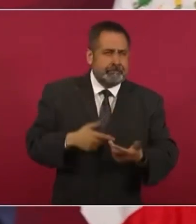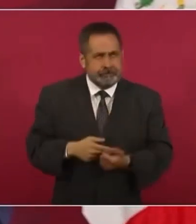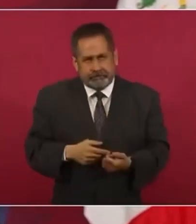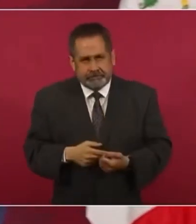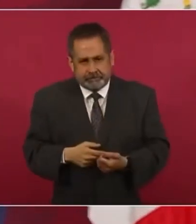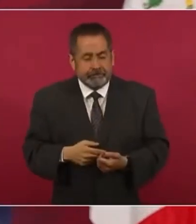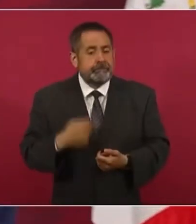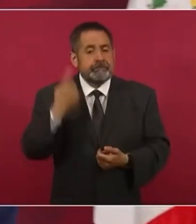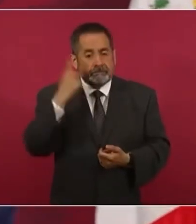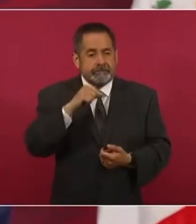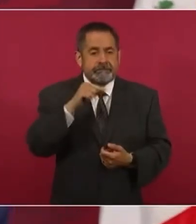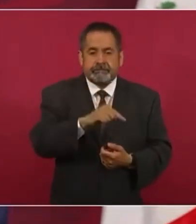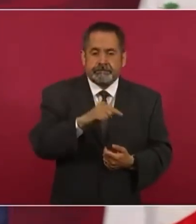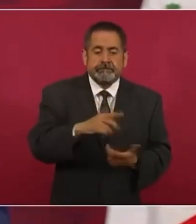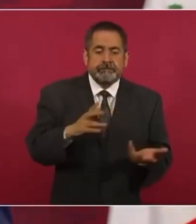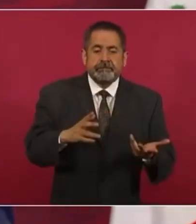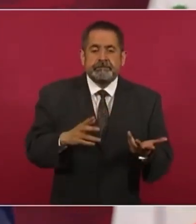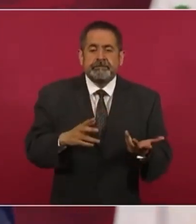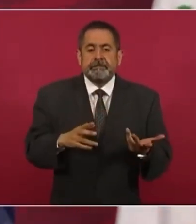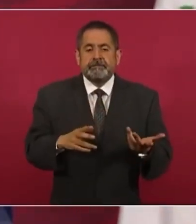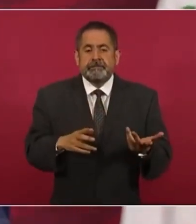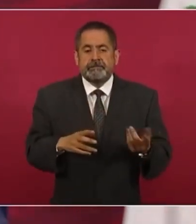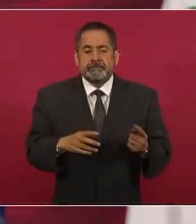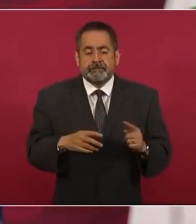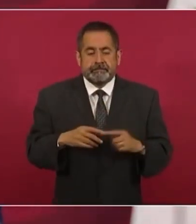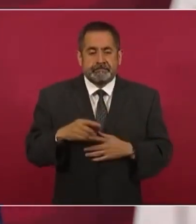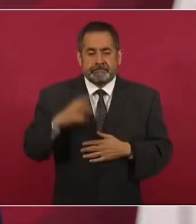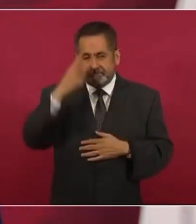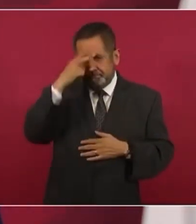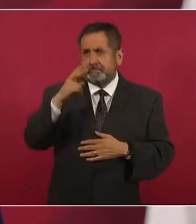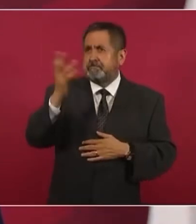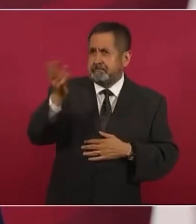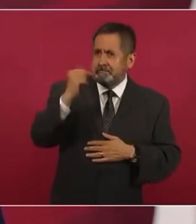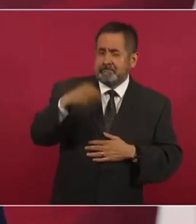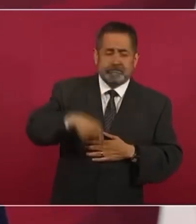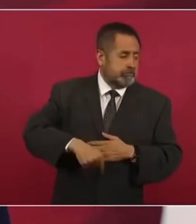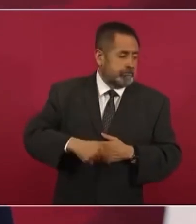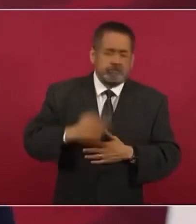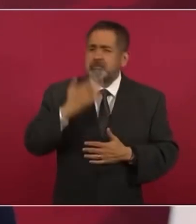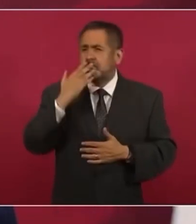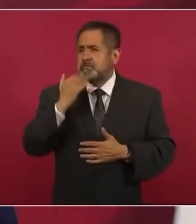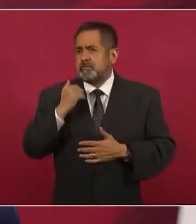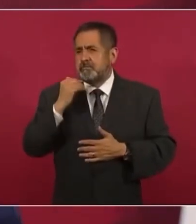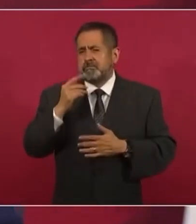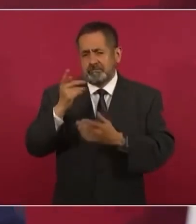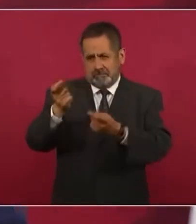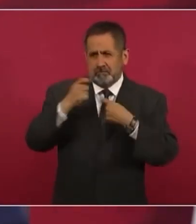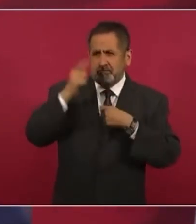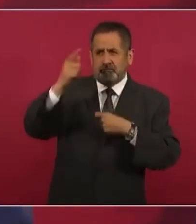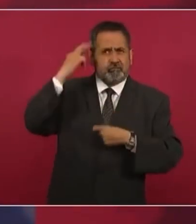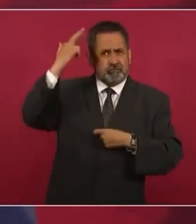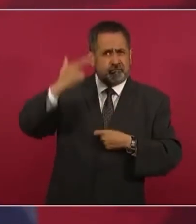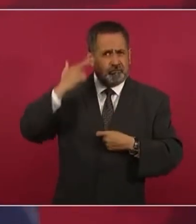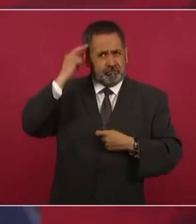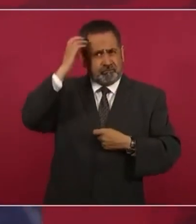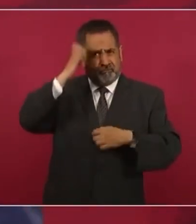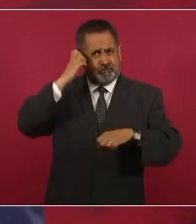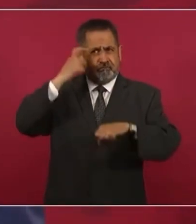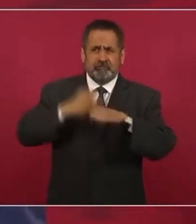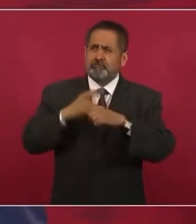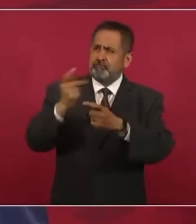para que México se convirtiera en una monarquía